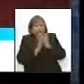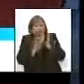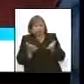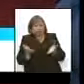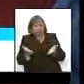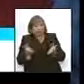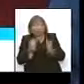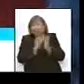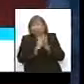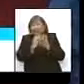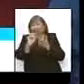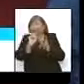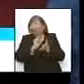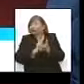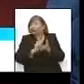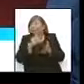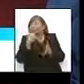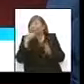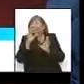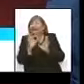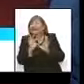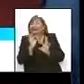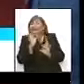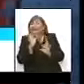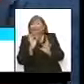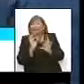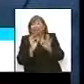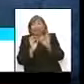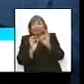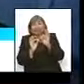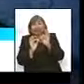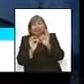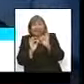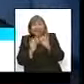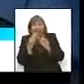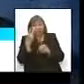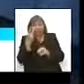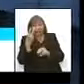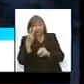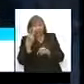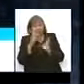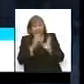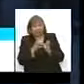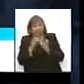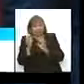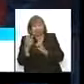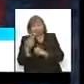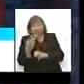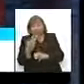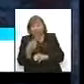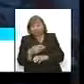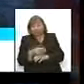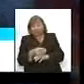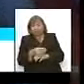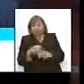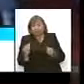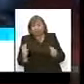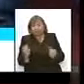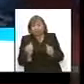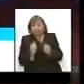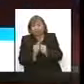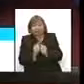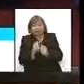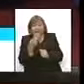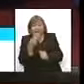Este sistema en el cual se elige de esta forma, entre dos, y junto con esos dos